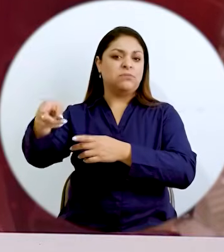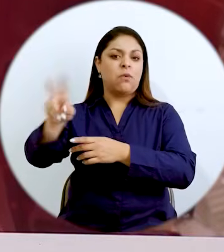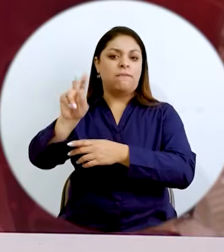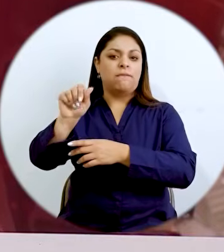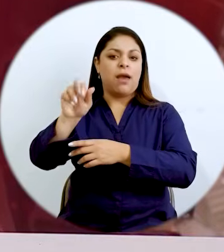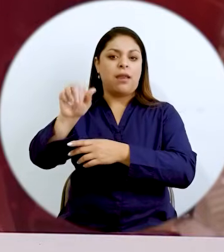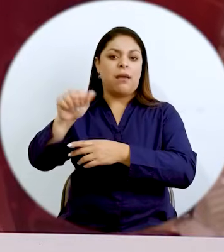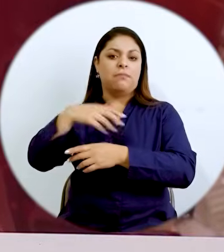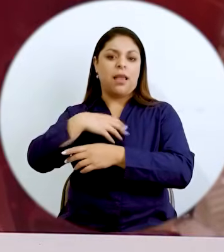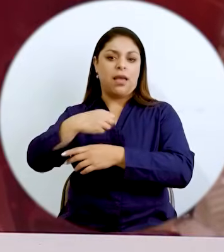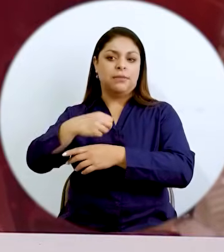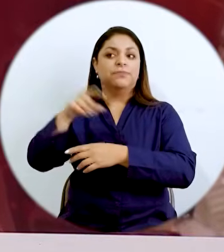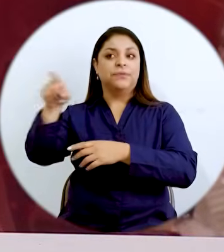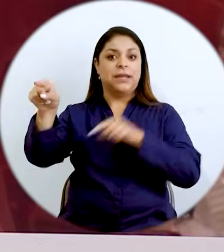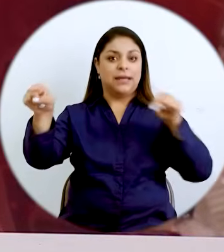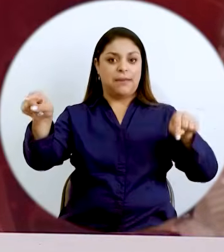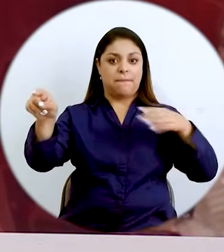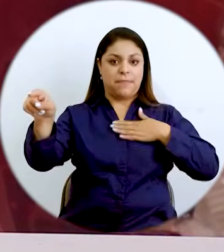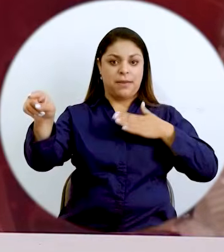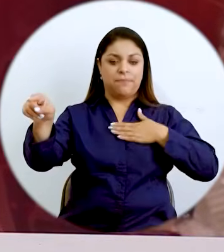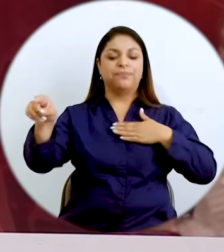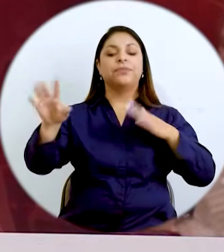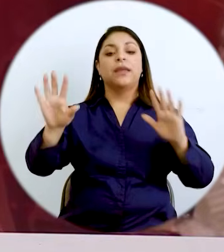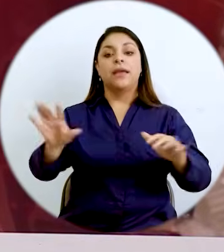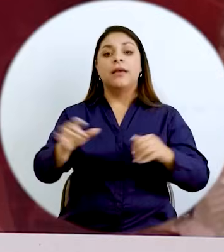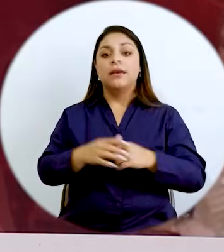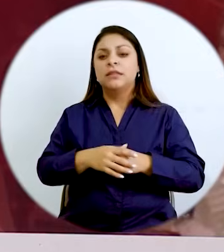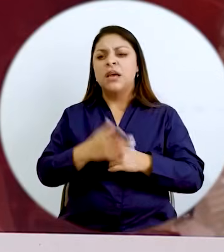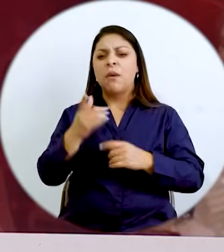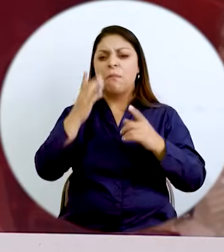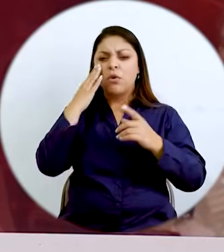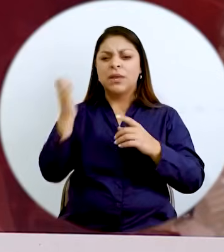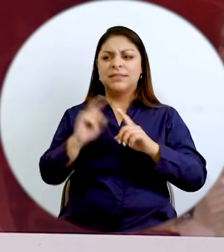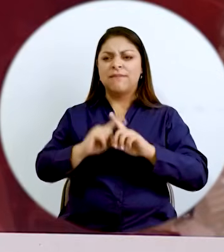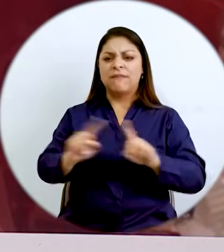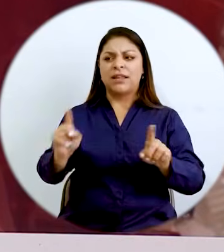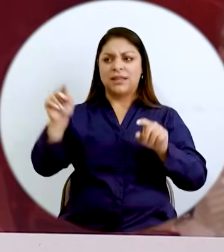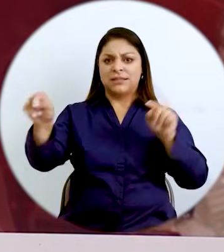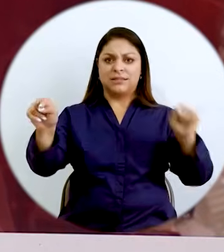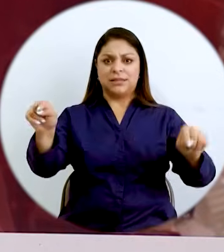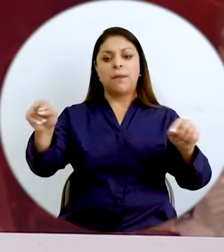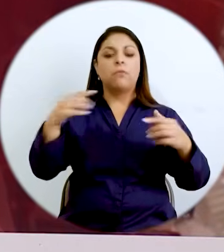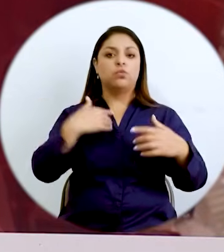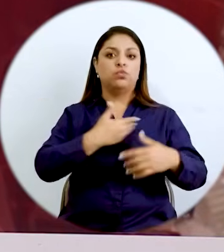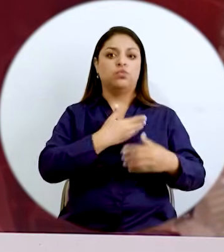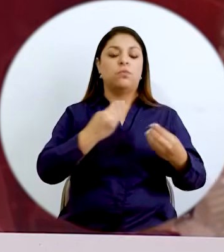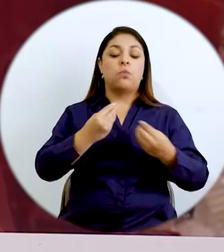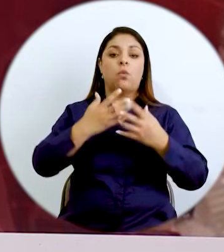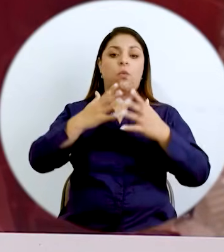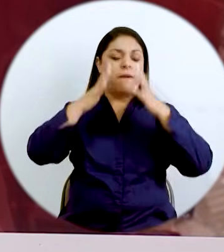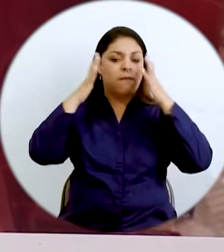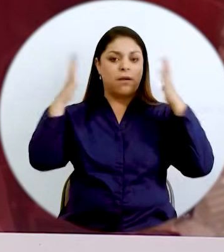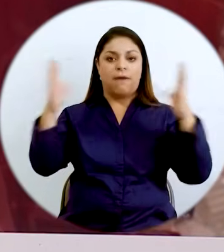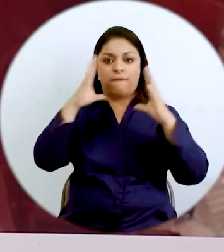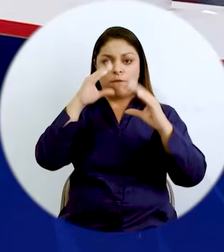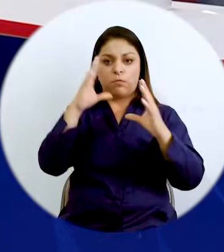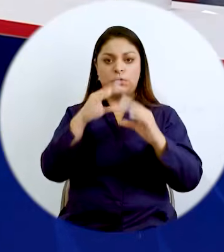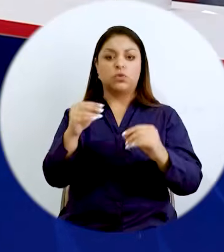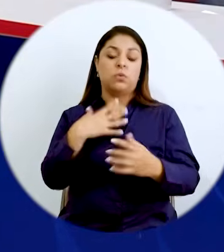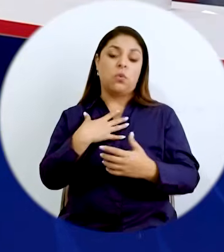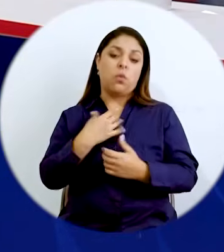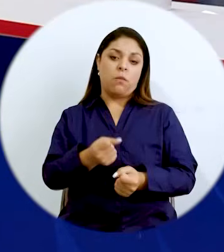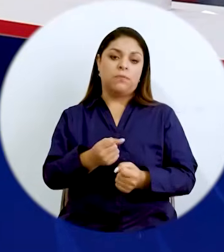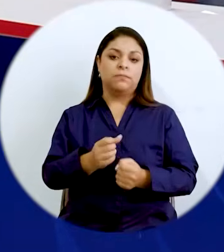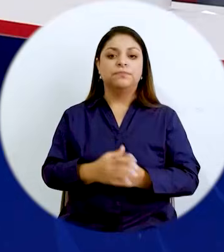¿Y qué fue la diferencia con otras fincas? La gran cantidad de información y confiable. De ahí empezó el VAMP. Las